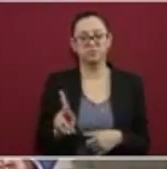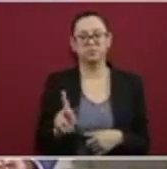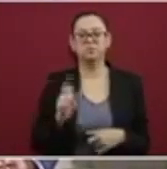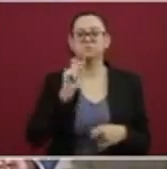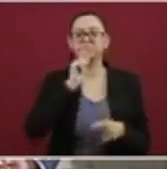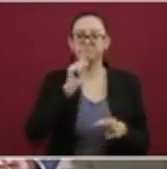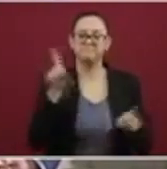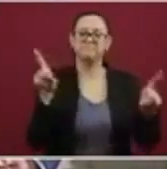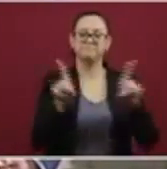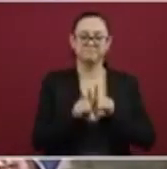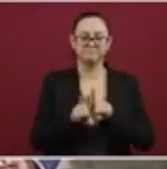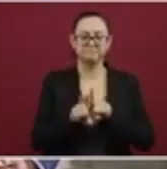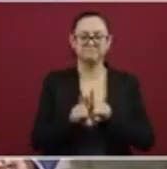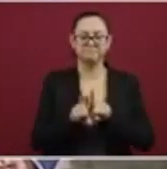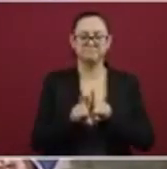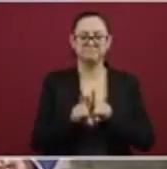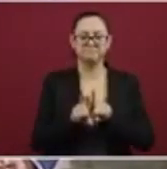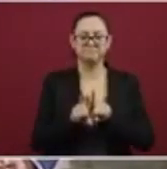muy